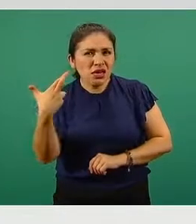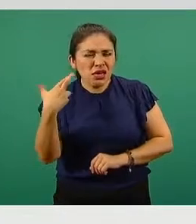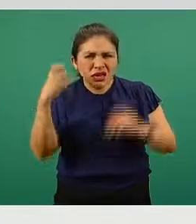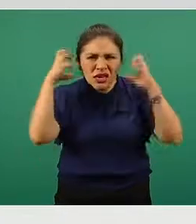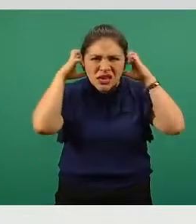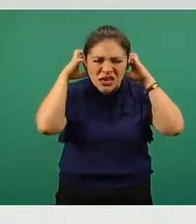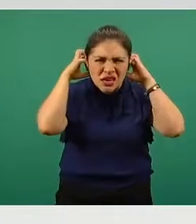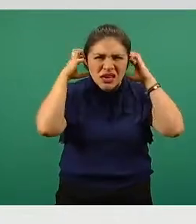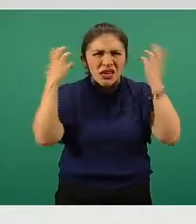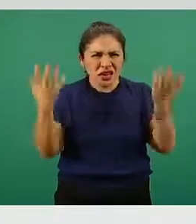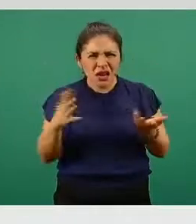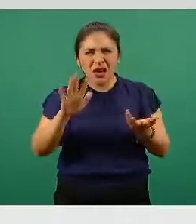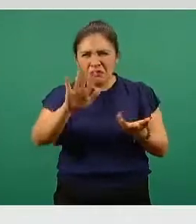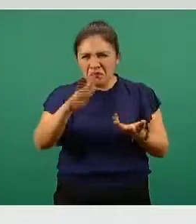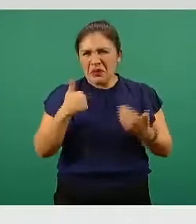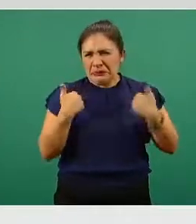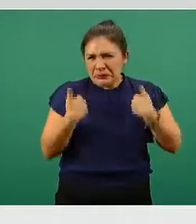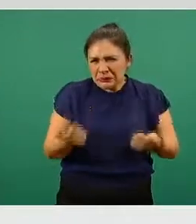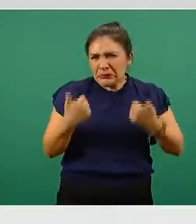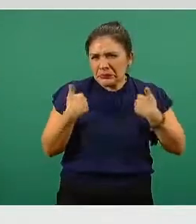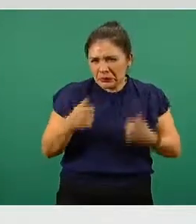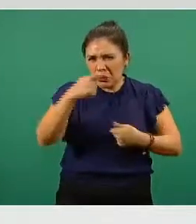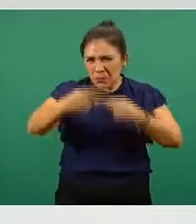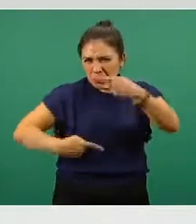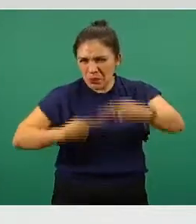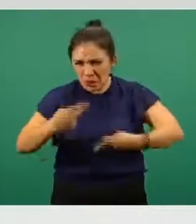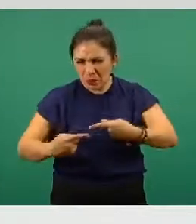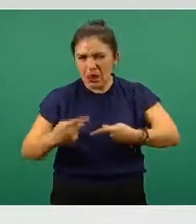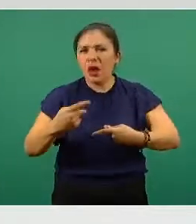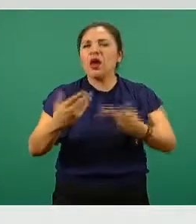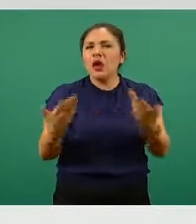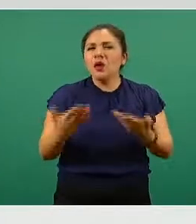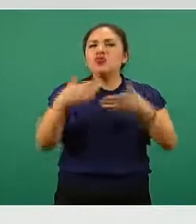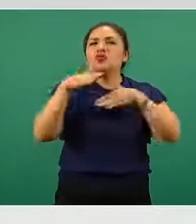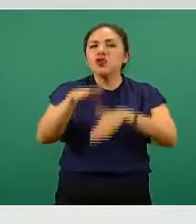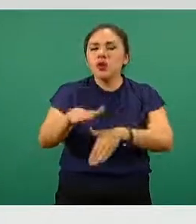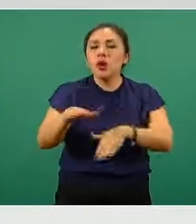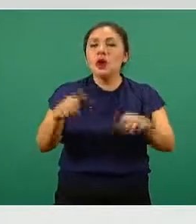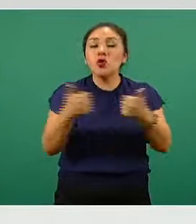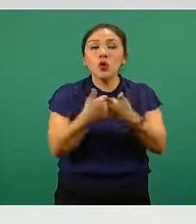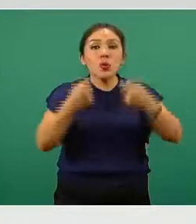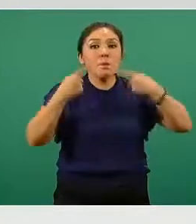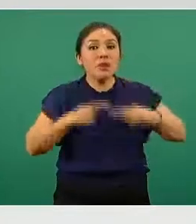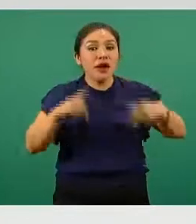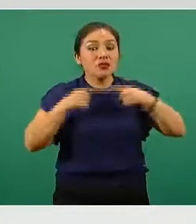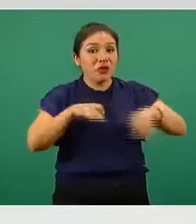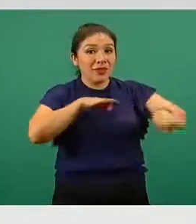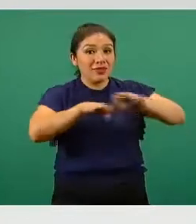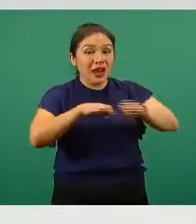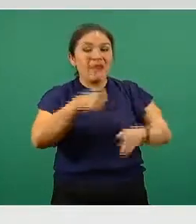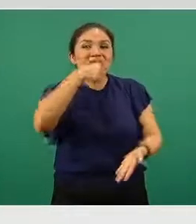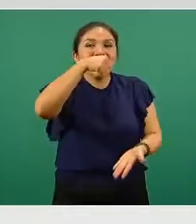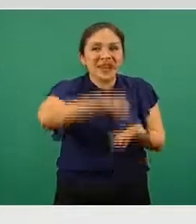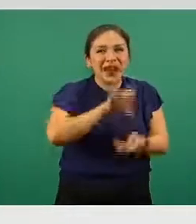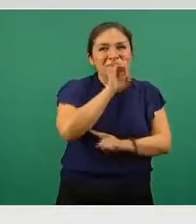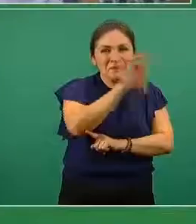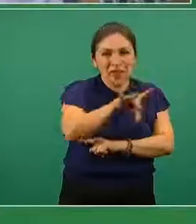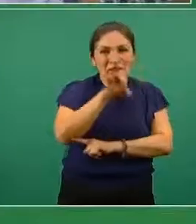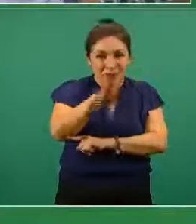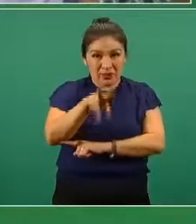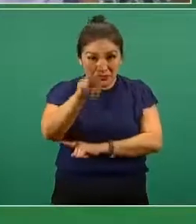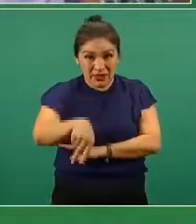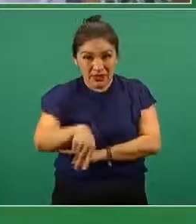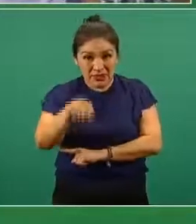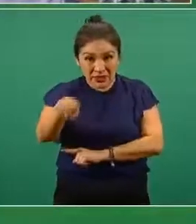en mis audífonos. Espero haber entendido bien la pregunta sobre personas que trabajan en correos,